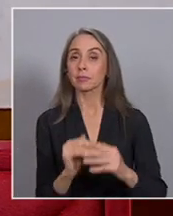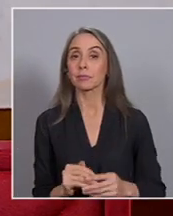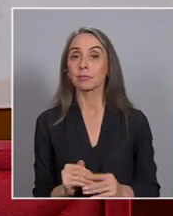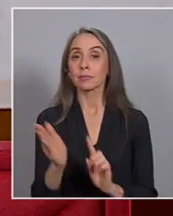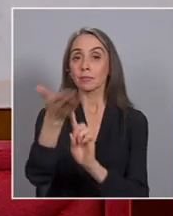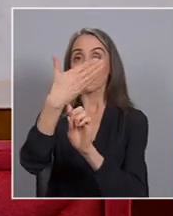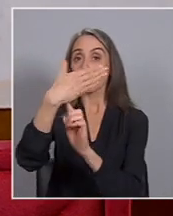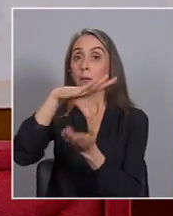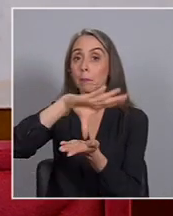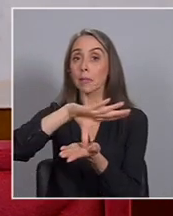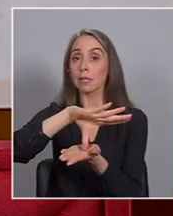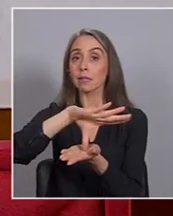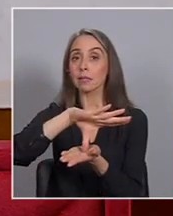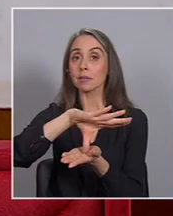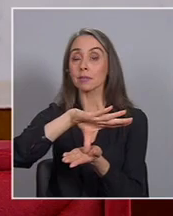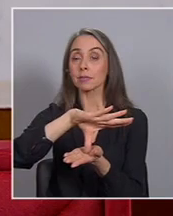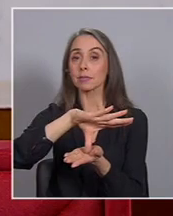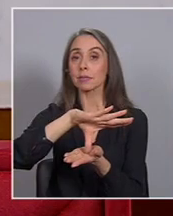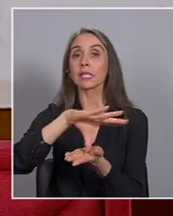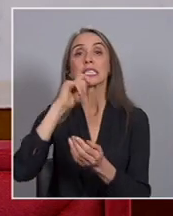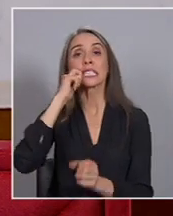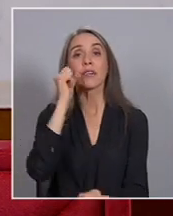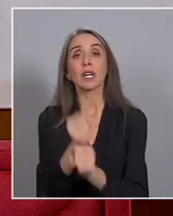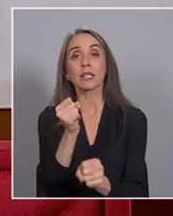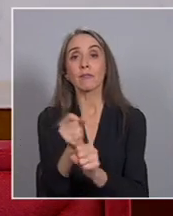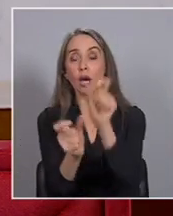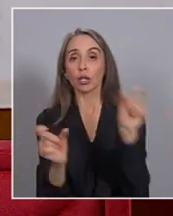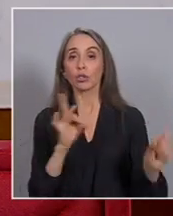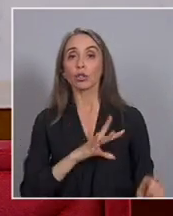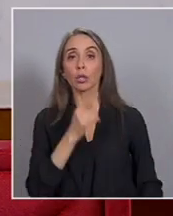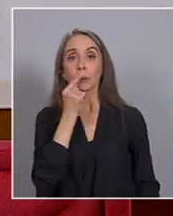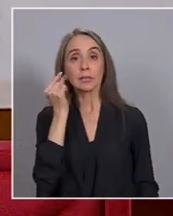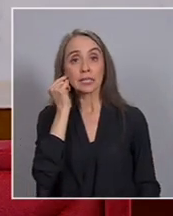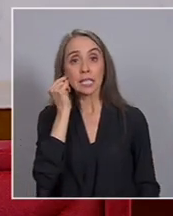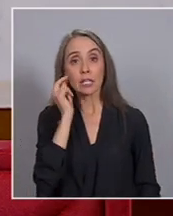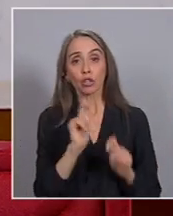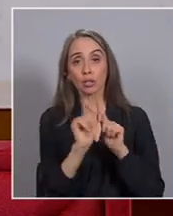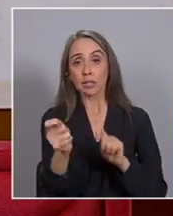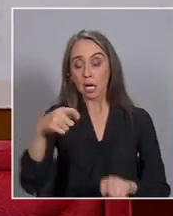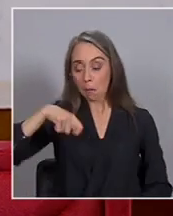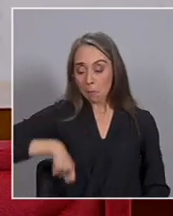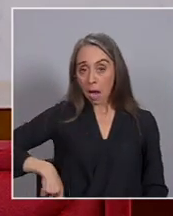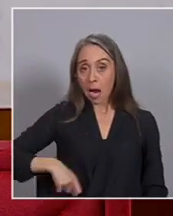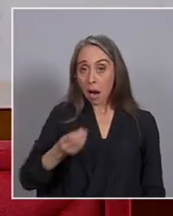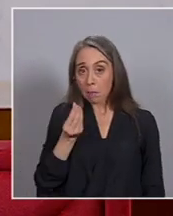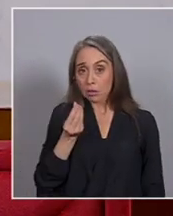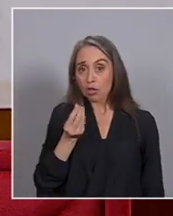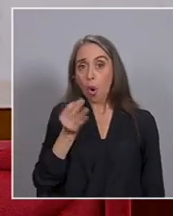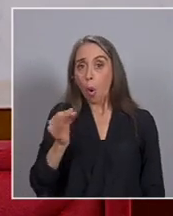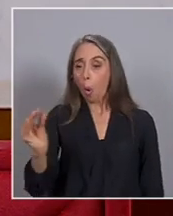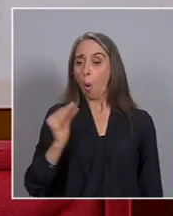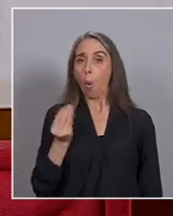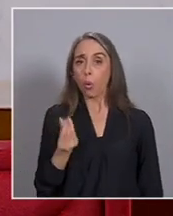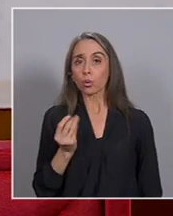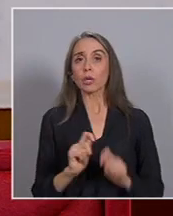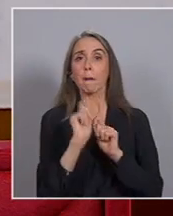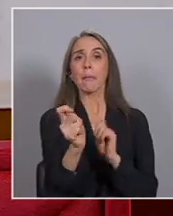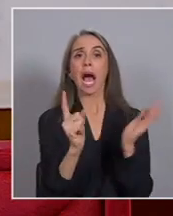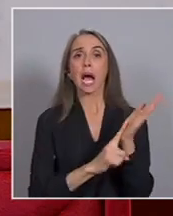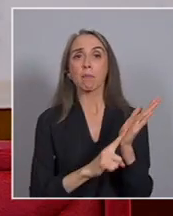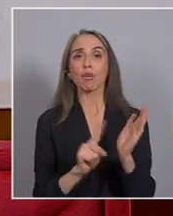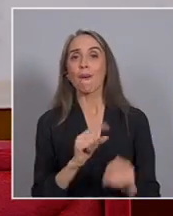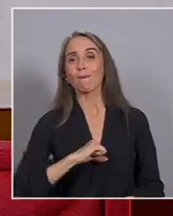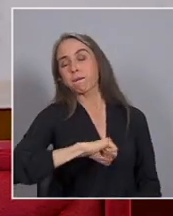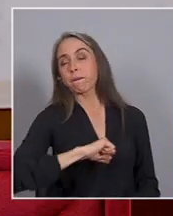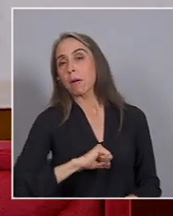La patria es trabajar para que los chilenos y chilenas tengan pensiones justas, pagar los impuestos y no